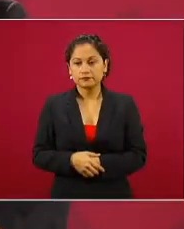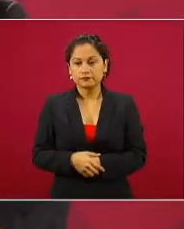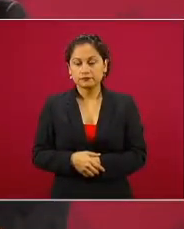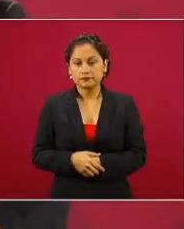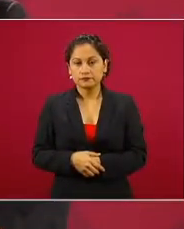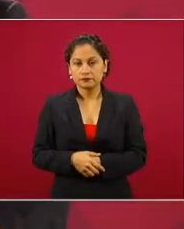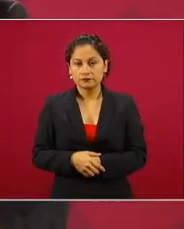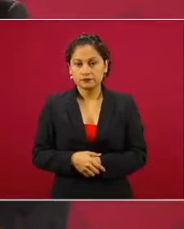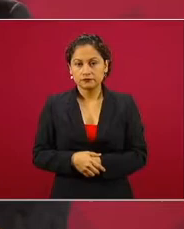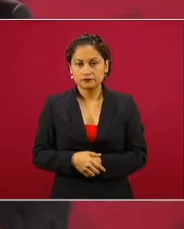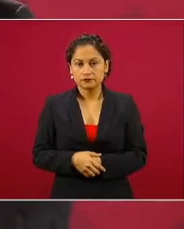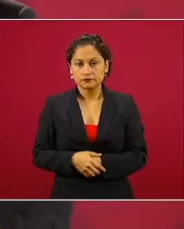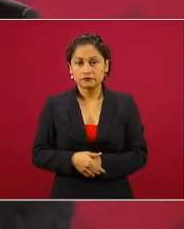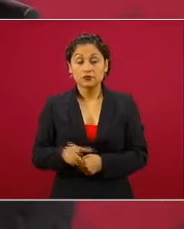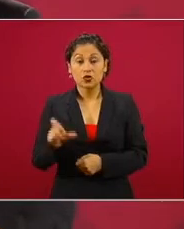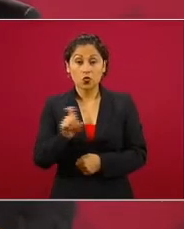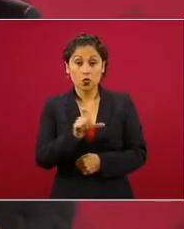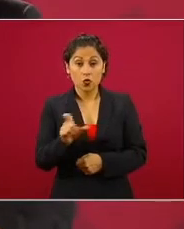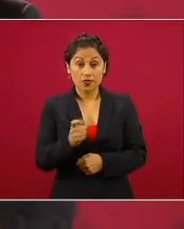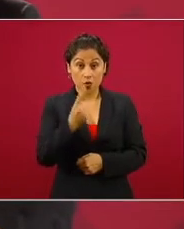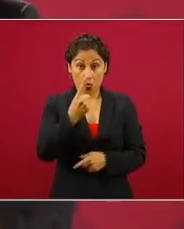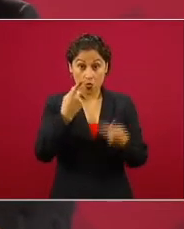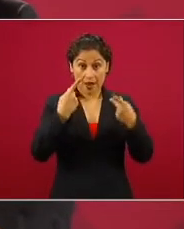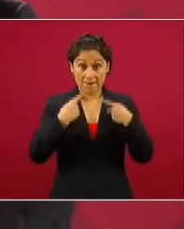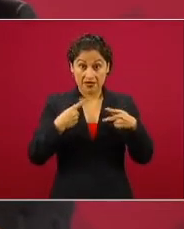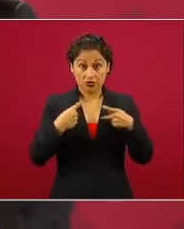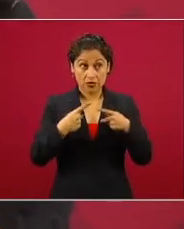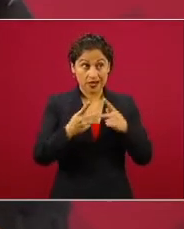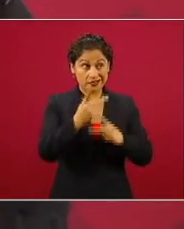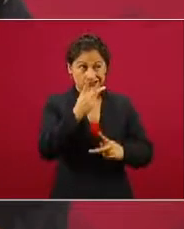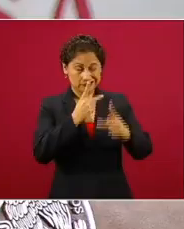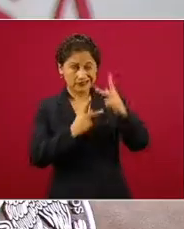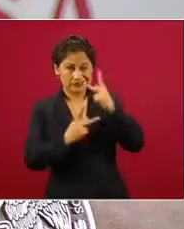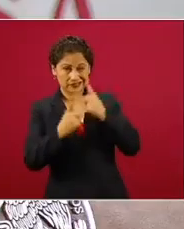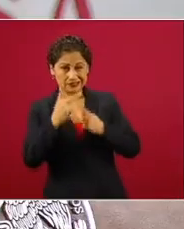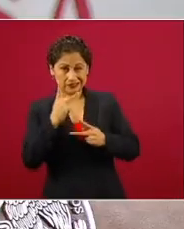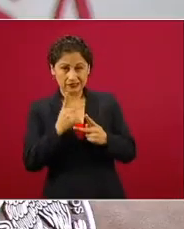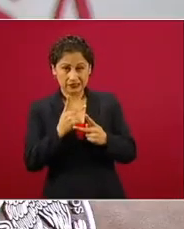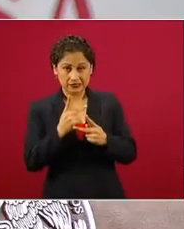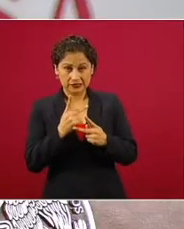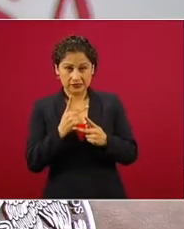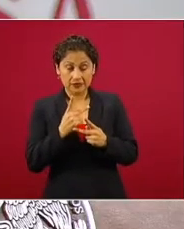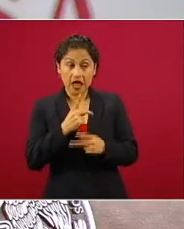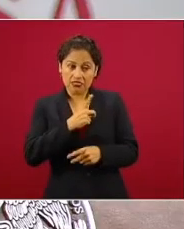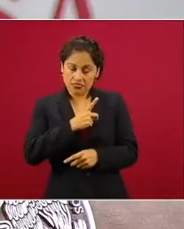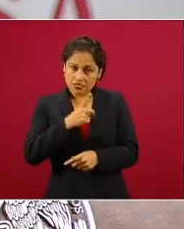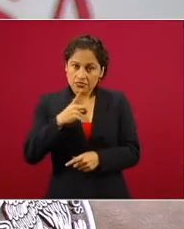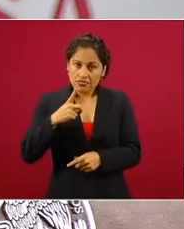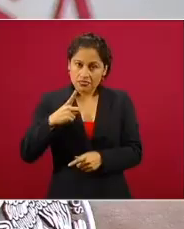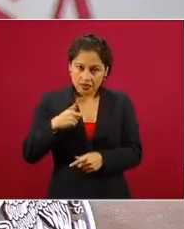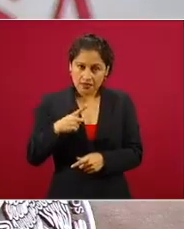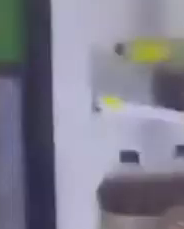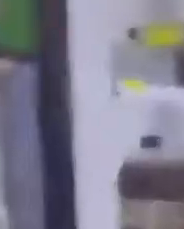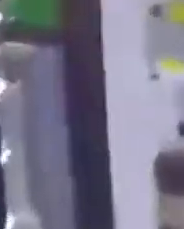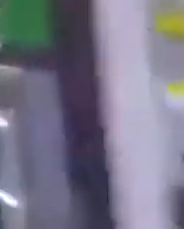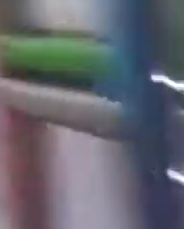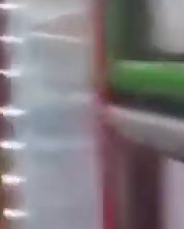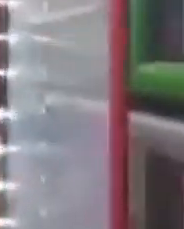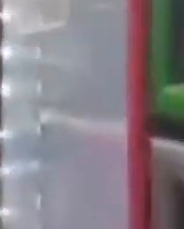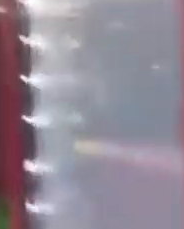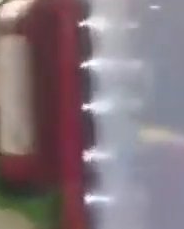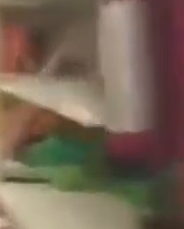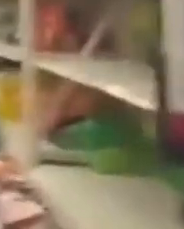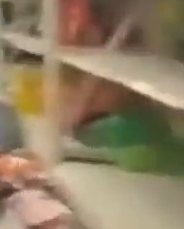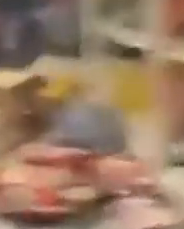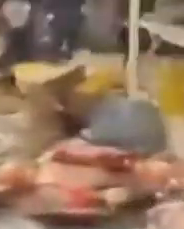el presidente andrés manuel lópez obrador informa que a través de fuentes abiertas como facebook y twitter se han emitido 89 convocatorias